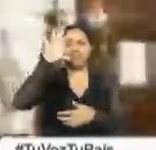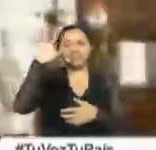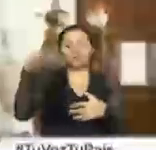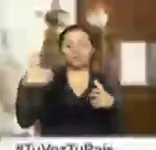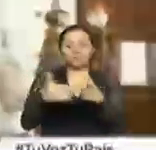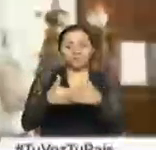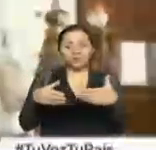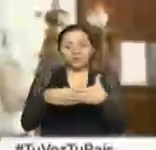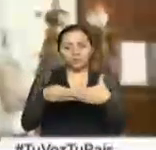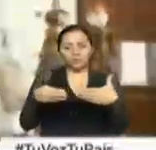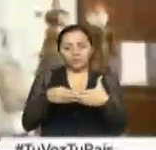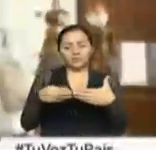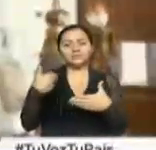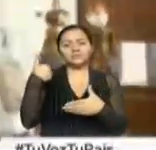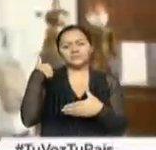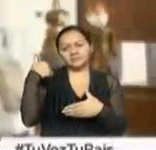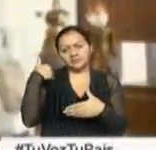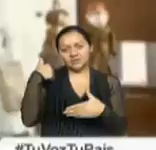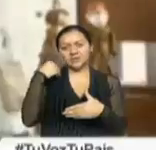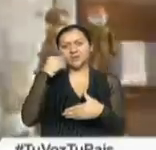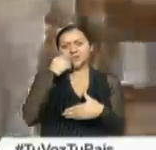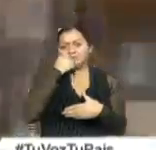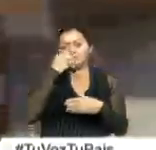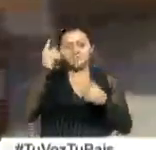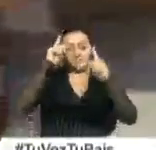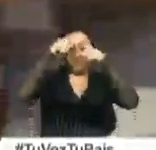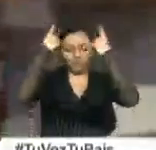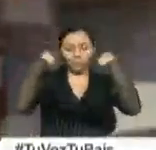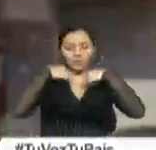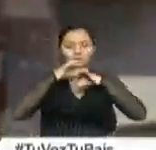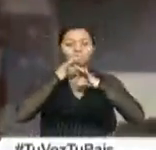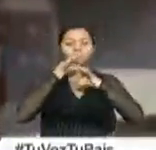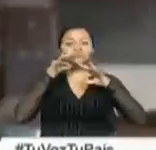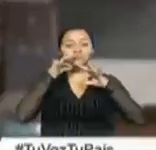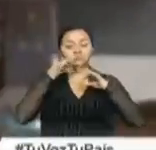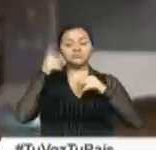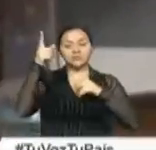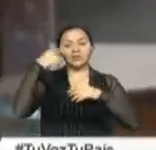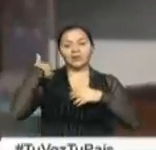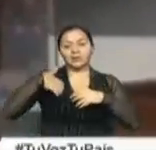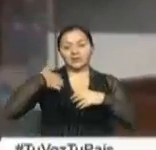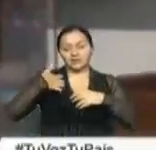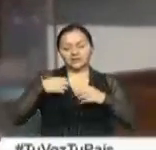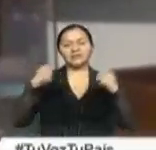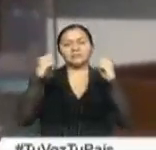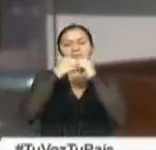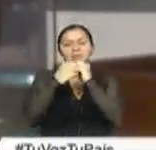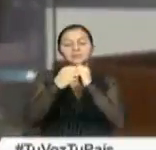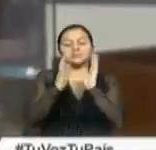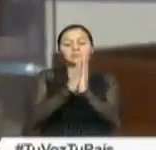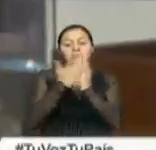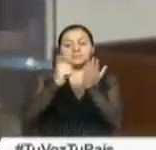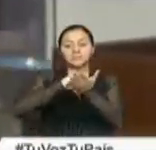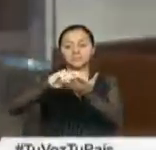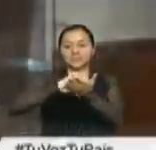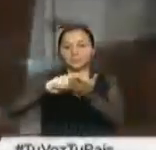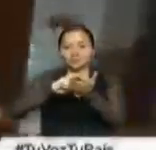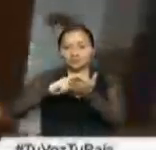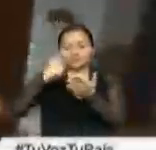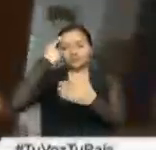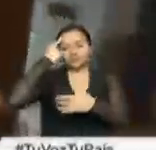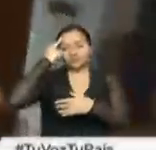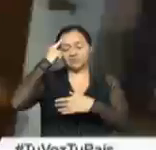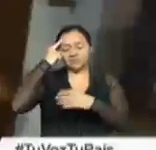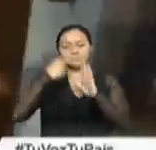consta de artículos que van desde el pequeño pañuelo de una de las Madres de Mayo, la reproducción del diario del Che Guevara, hasta esculturas de